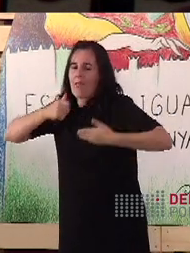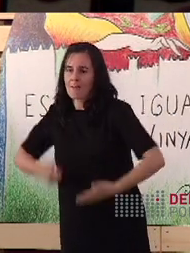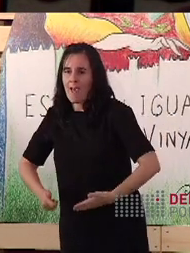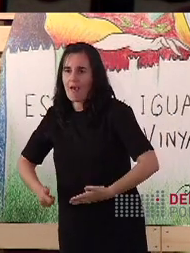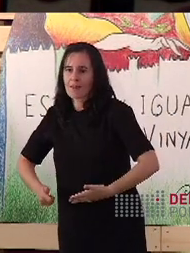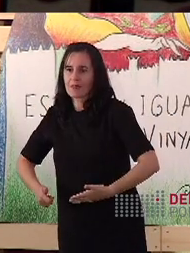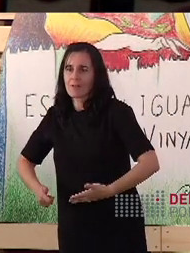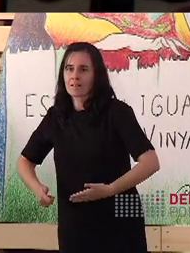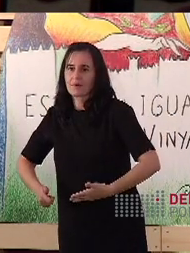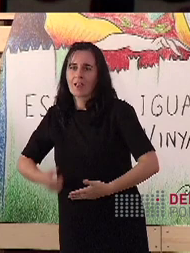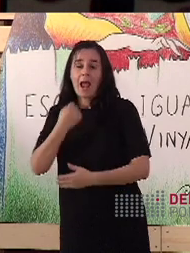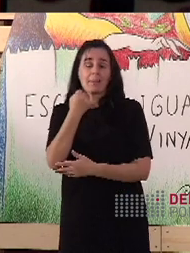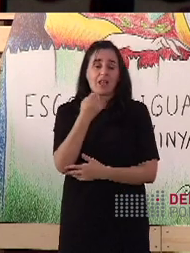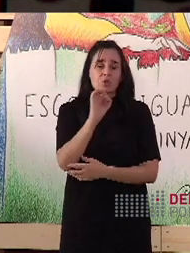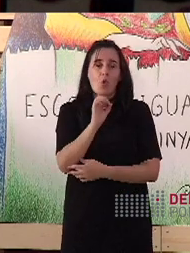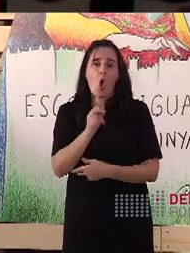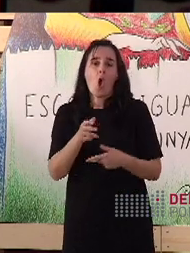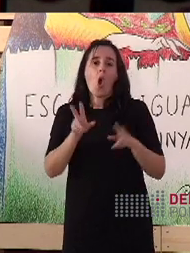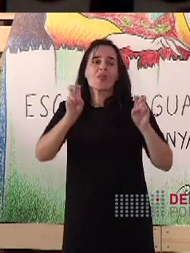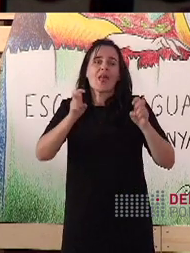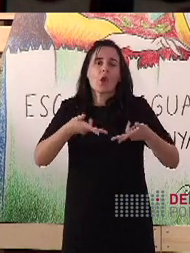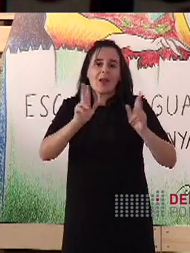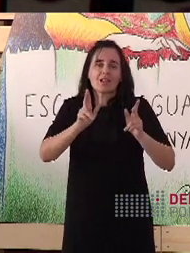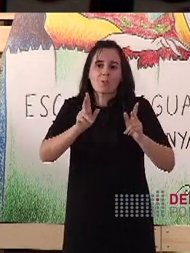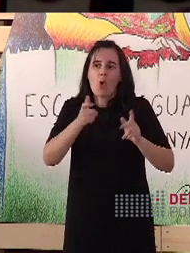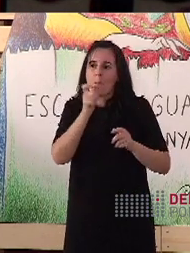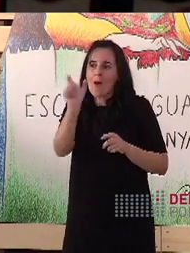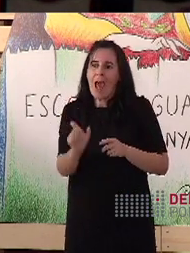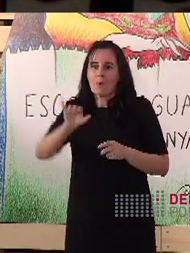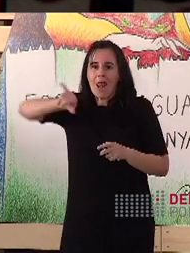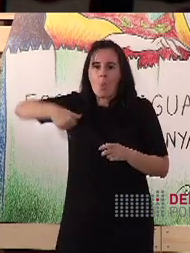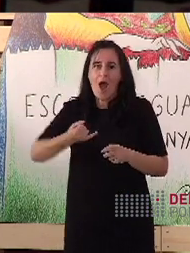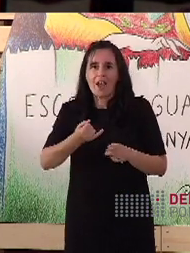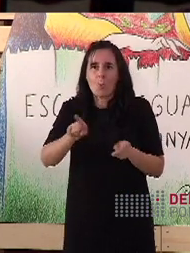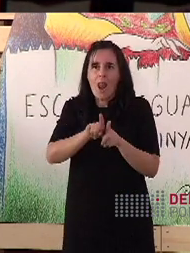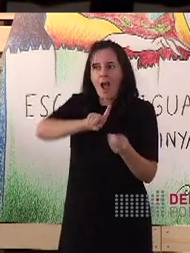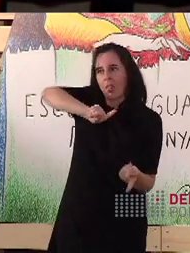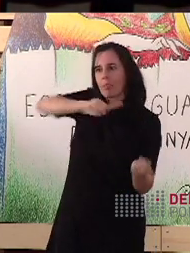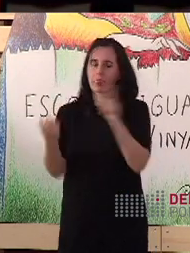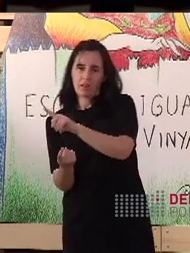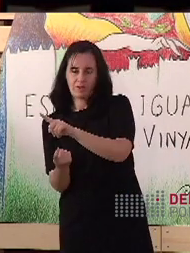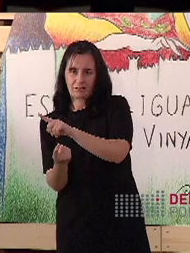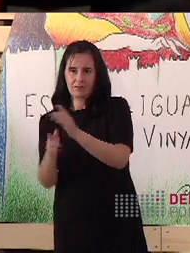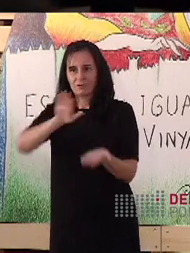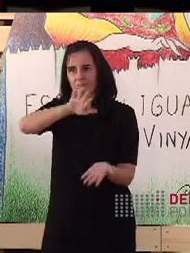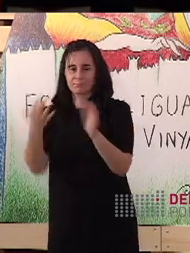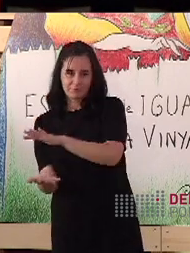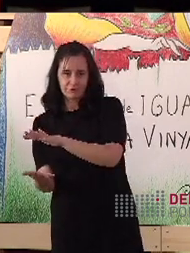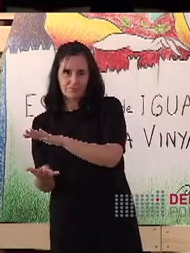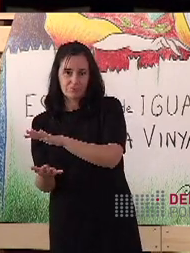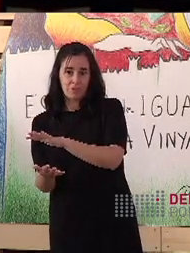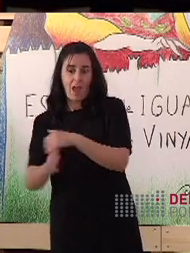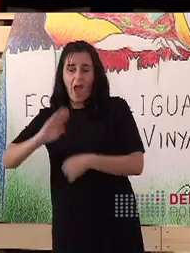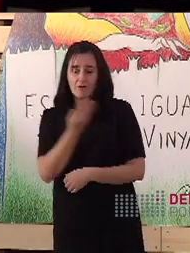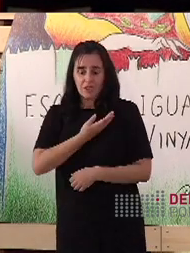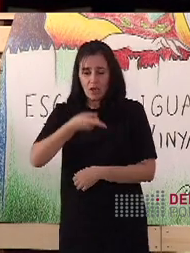o capitalismo, o liberalismo e tal, dalle a volta a linguaxe. Entón, non é que nos suceda só as mulleres, é que